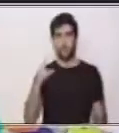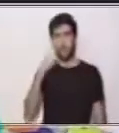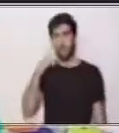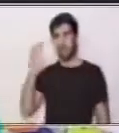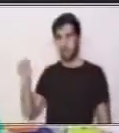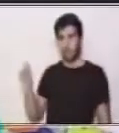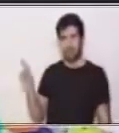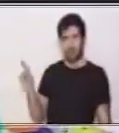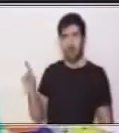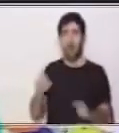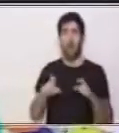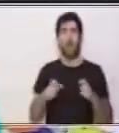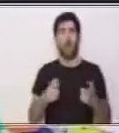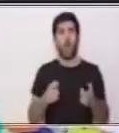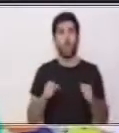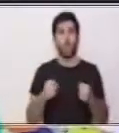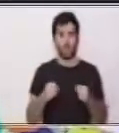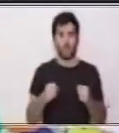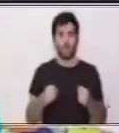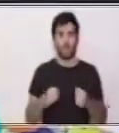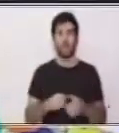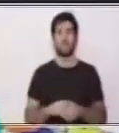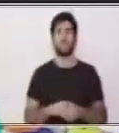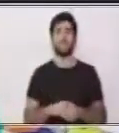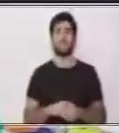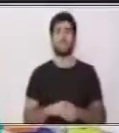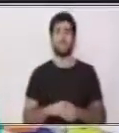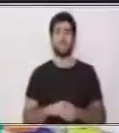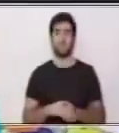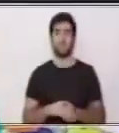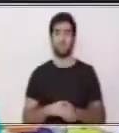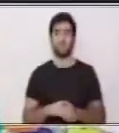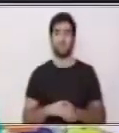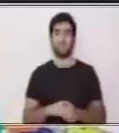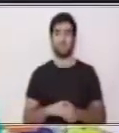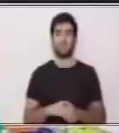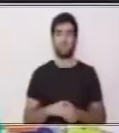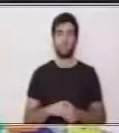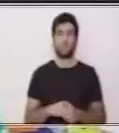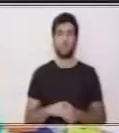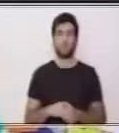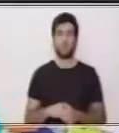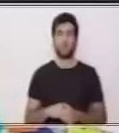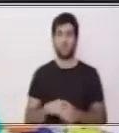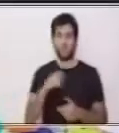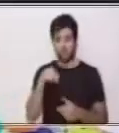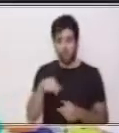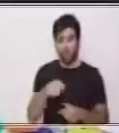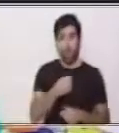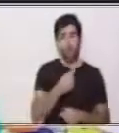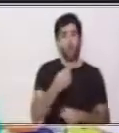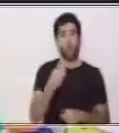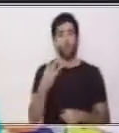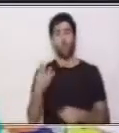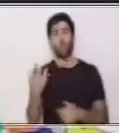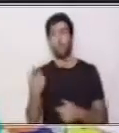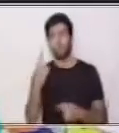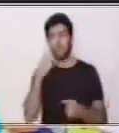tenemos una pirámide entonces tridimensional. ¿De cuántos lados? Los contamos.